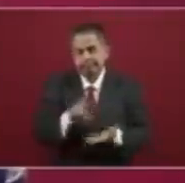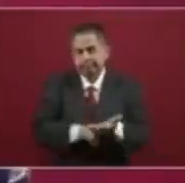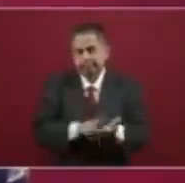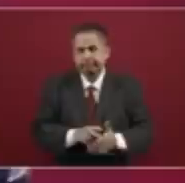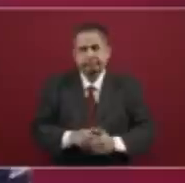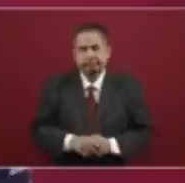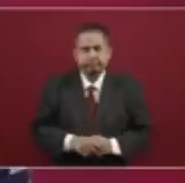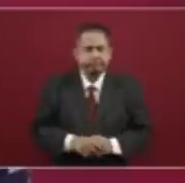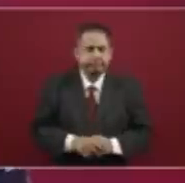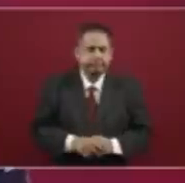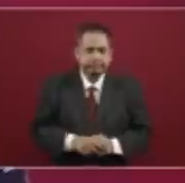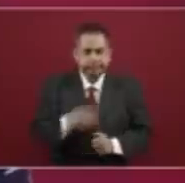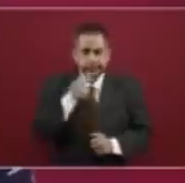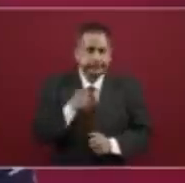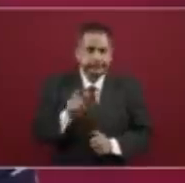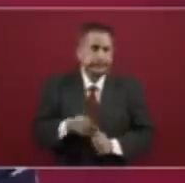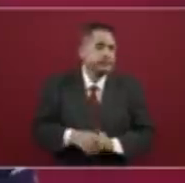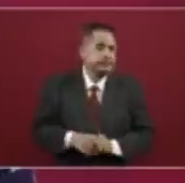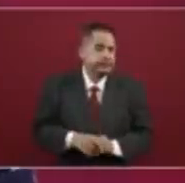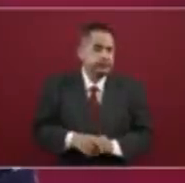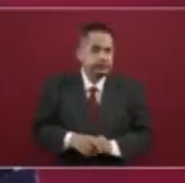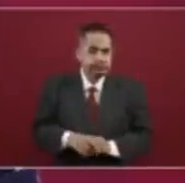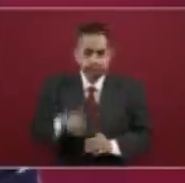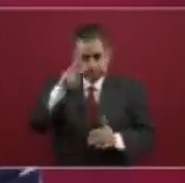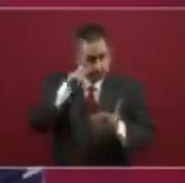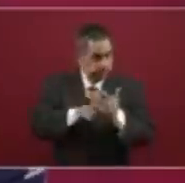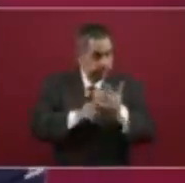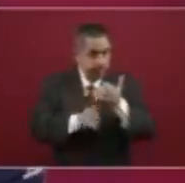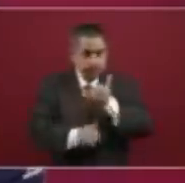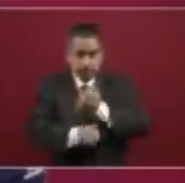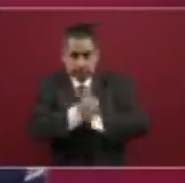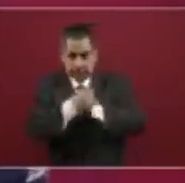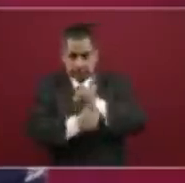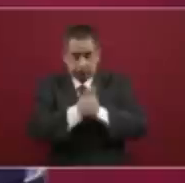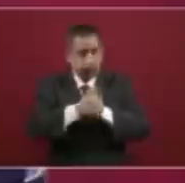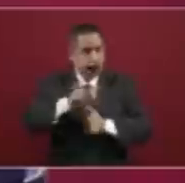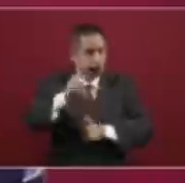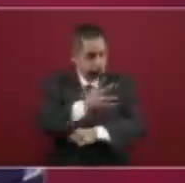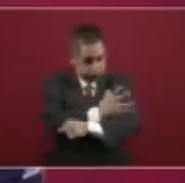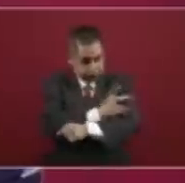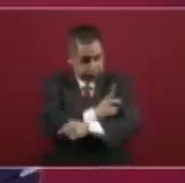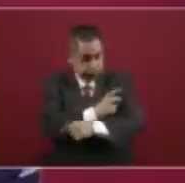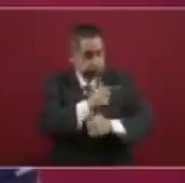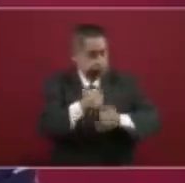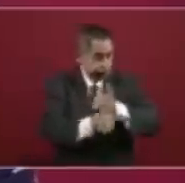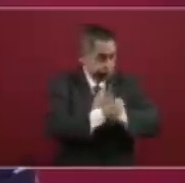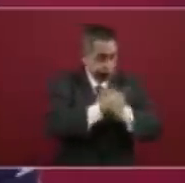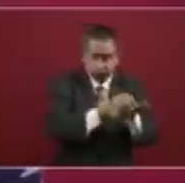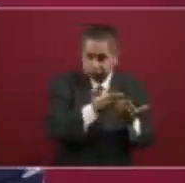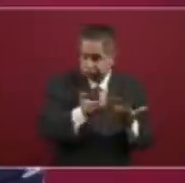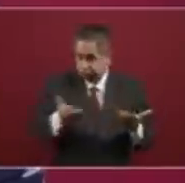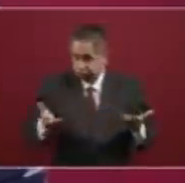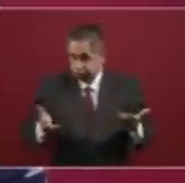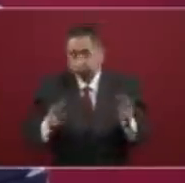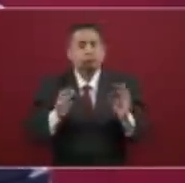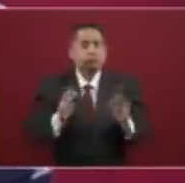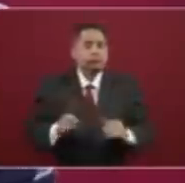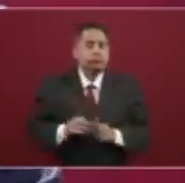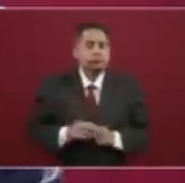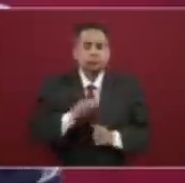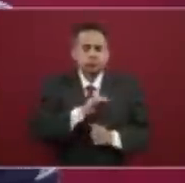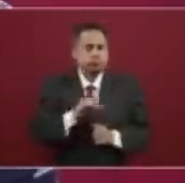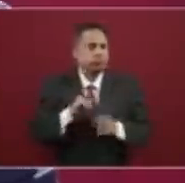Creo que si hay competencia de verdad, auténtica, puede